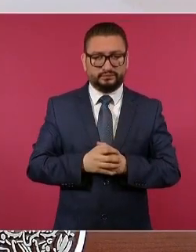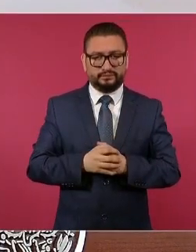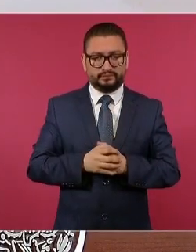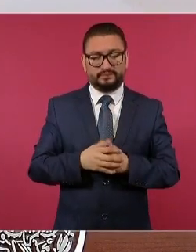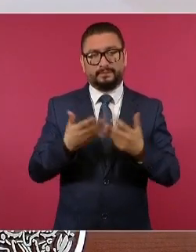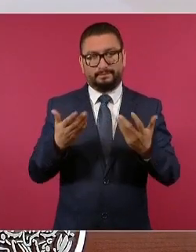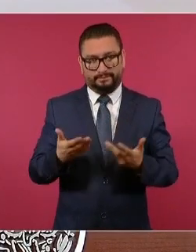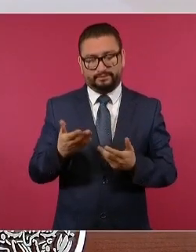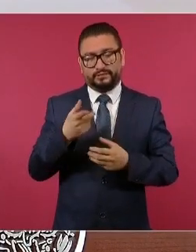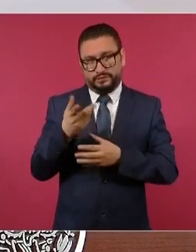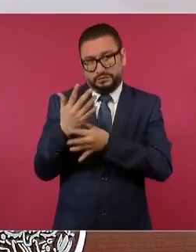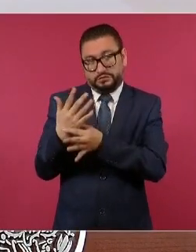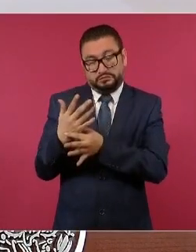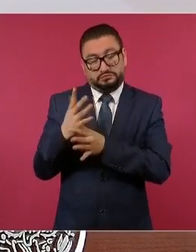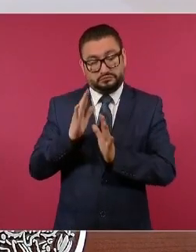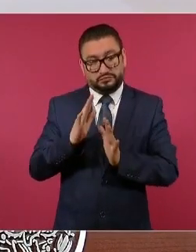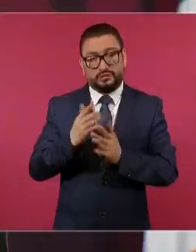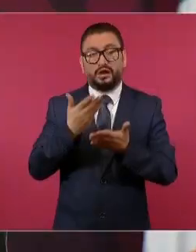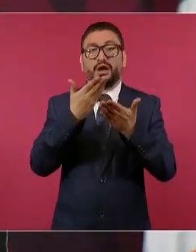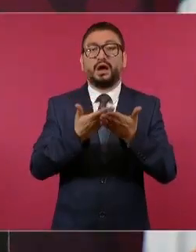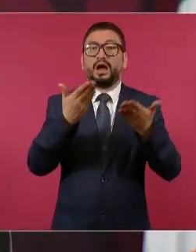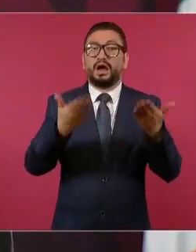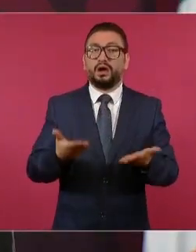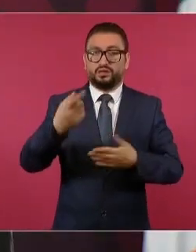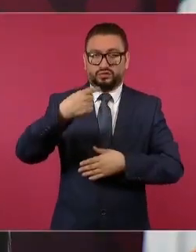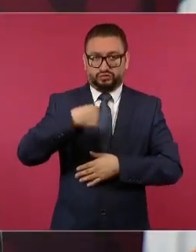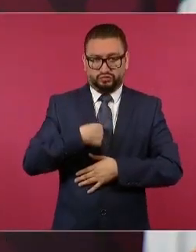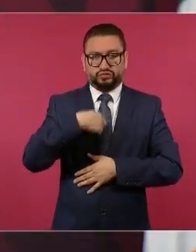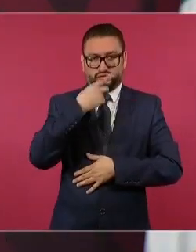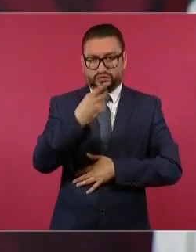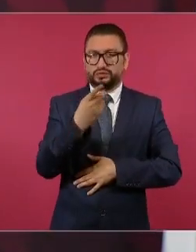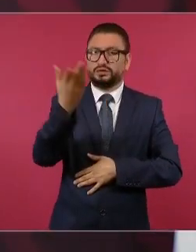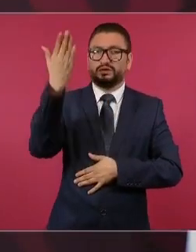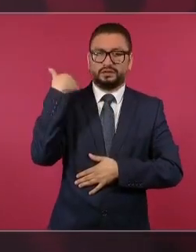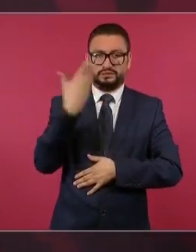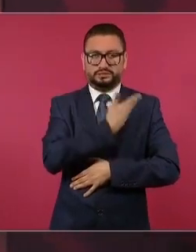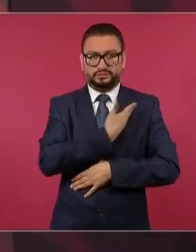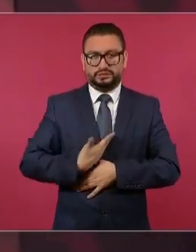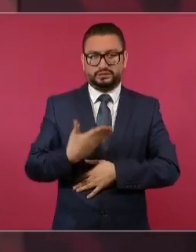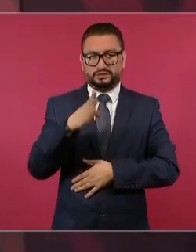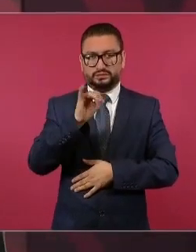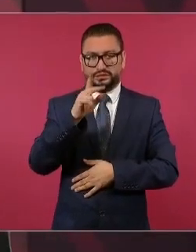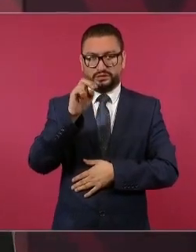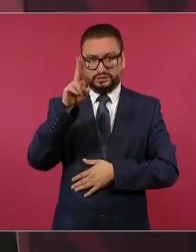Bueno, yo ahora, y se lo dije al presidente Biden,